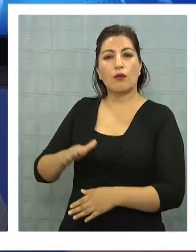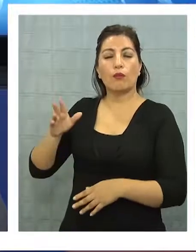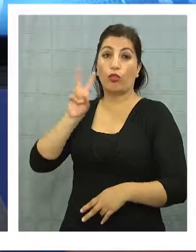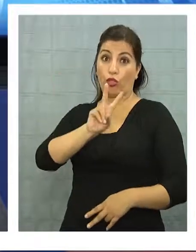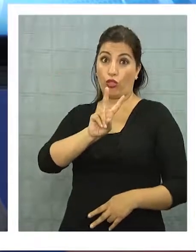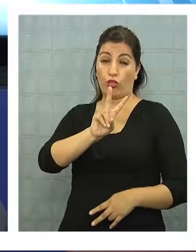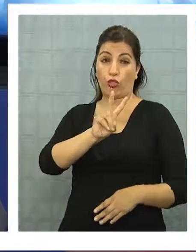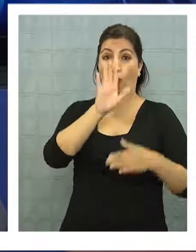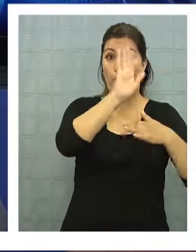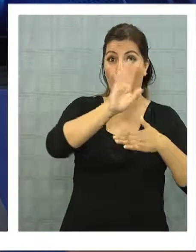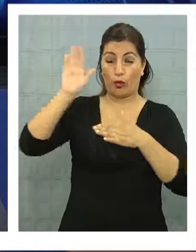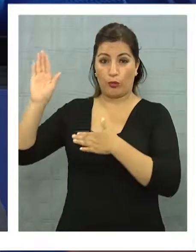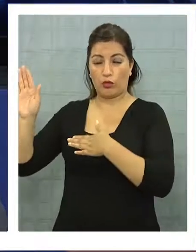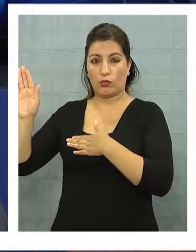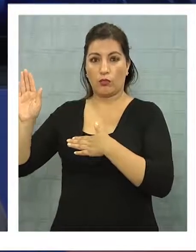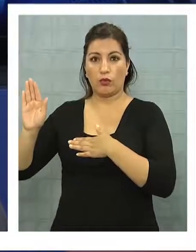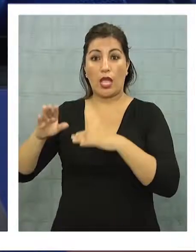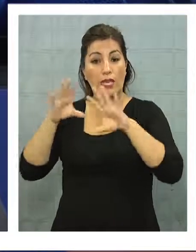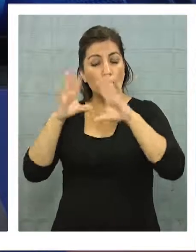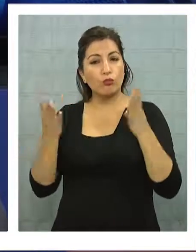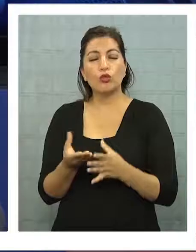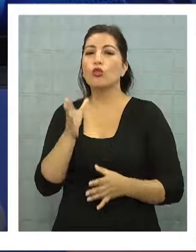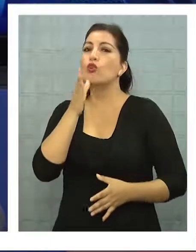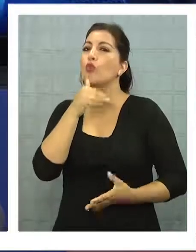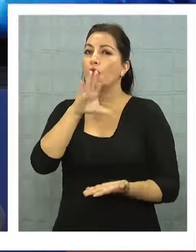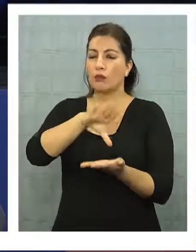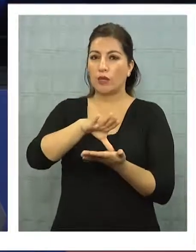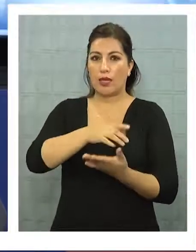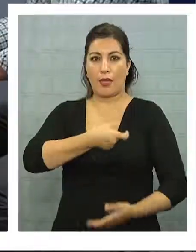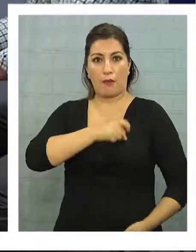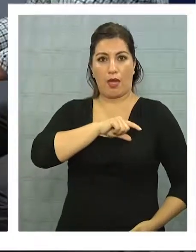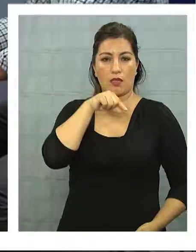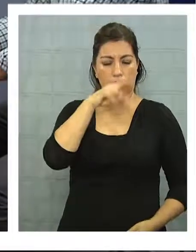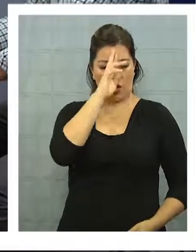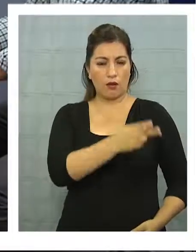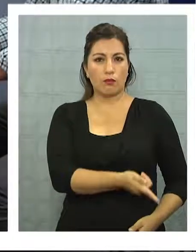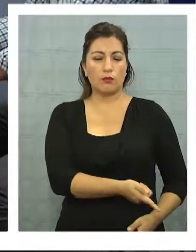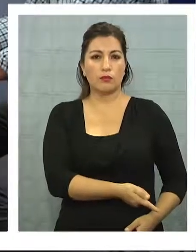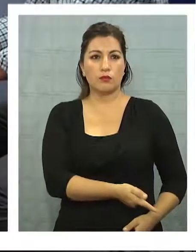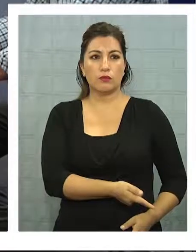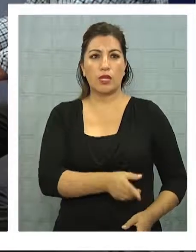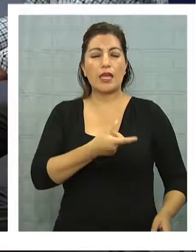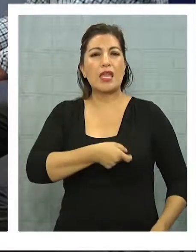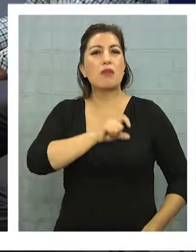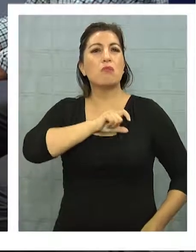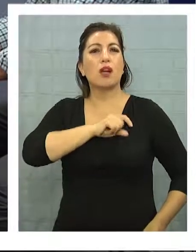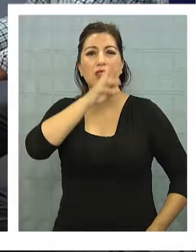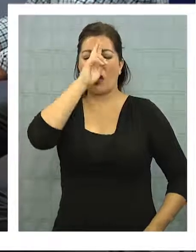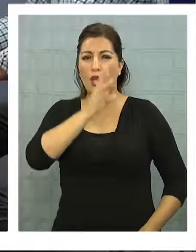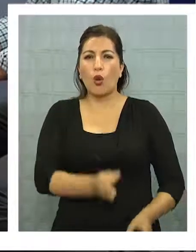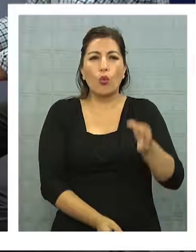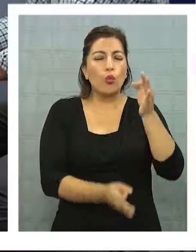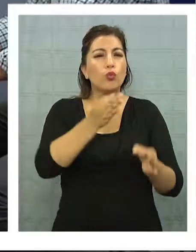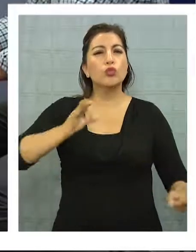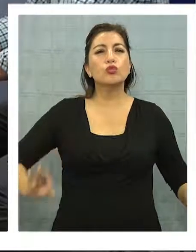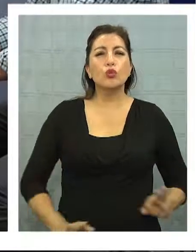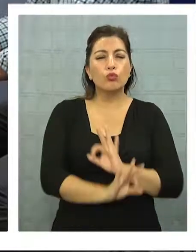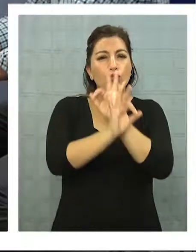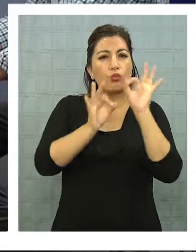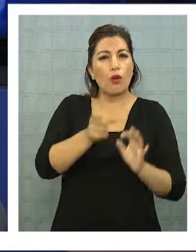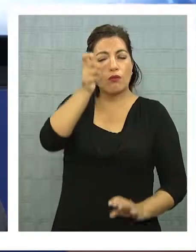Yo nunca he tenido dudas al respecto. Pero si las hubiera tenido el otro día viendo las tomas de los 10 años de la